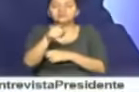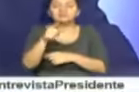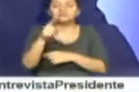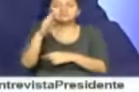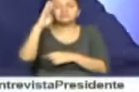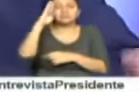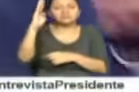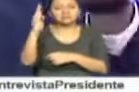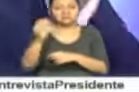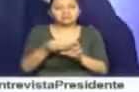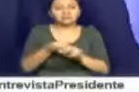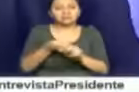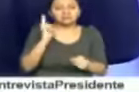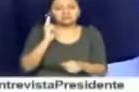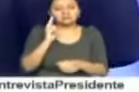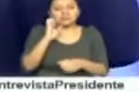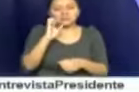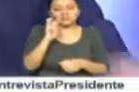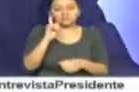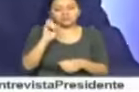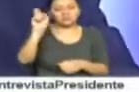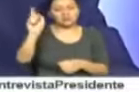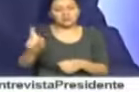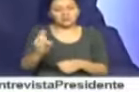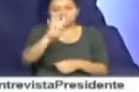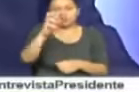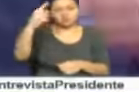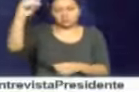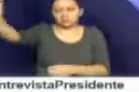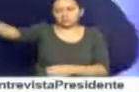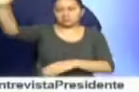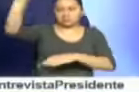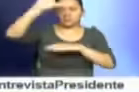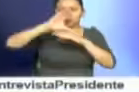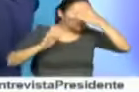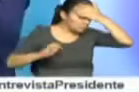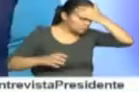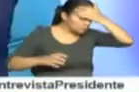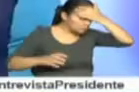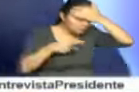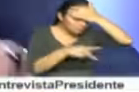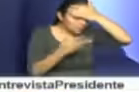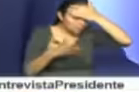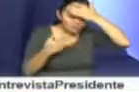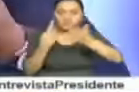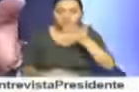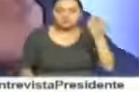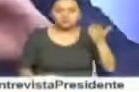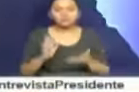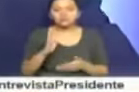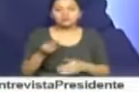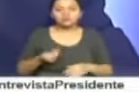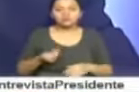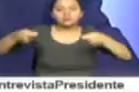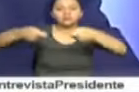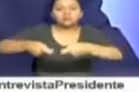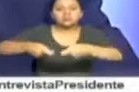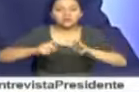retirado, sale diciendo lo que tiene que hacer Correa es pagarle 400 millones que le da al IVA. Al IVA, ustedes dicen, chuta, no hemos pagado los aportes patronales, qué responsabilidad. Eso es subsidio.